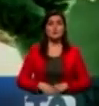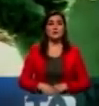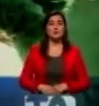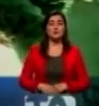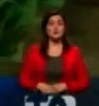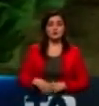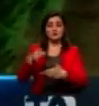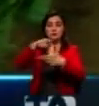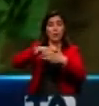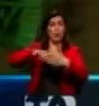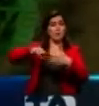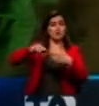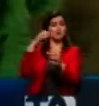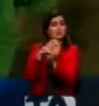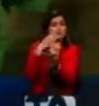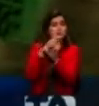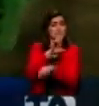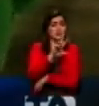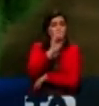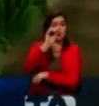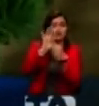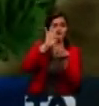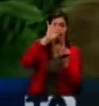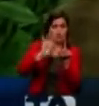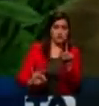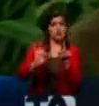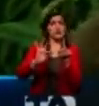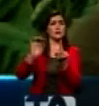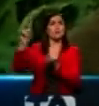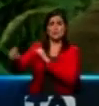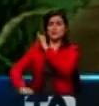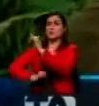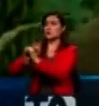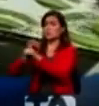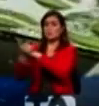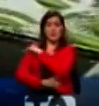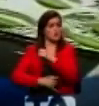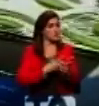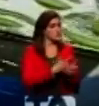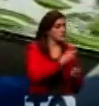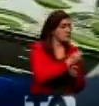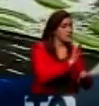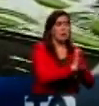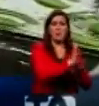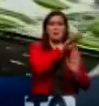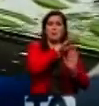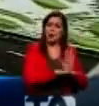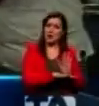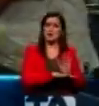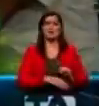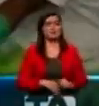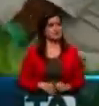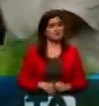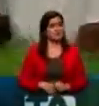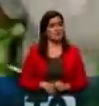Ante un promedio de 30% de reducción en la demanda de banano ecuatoriano en los mercados internacionales, sumado a una producción más alta de lo regular